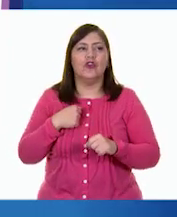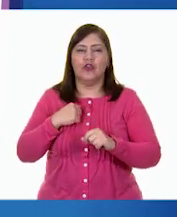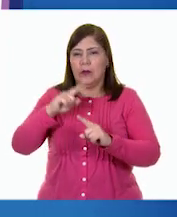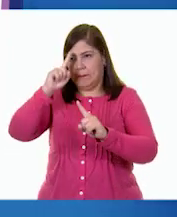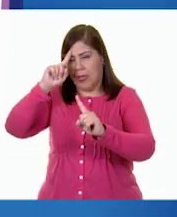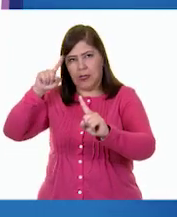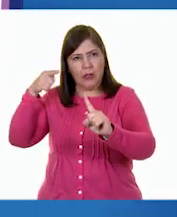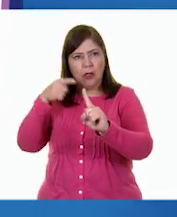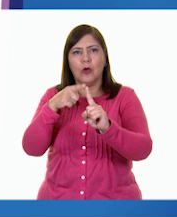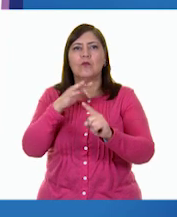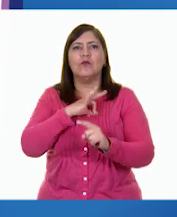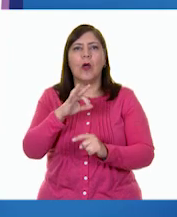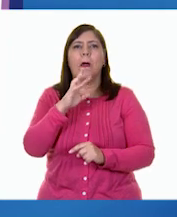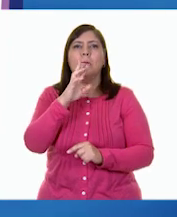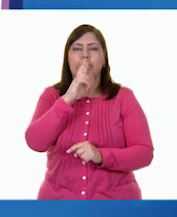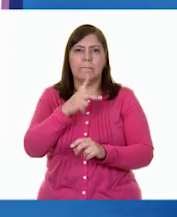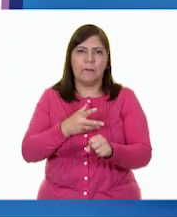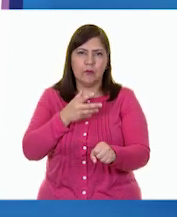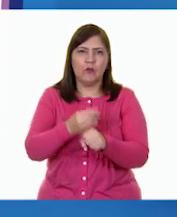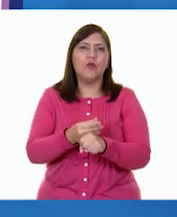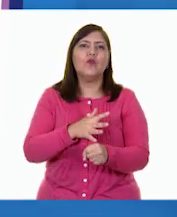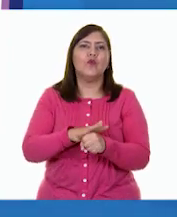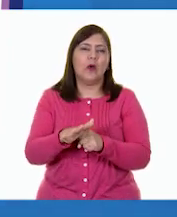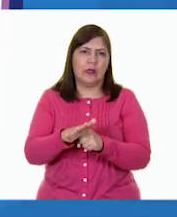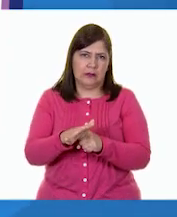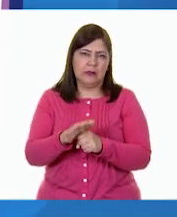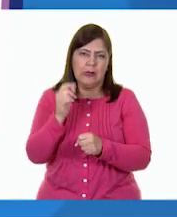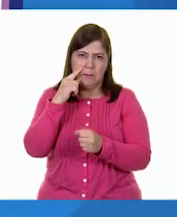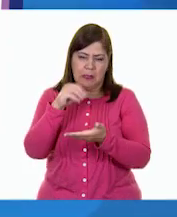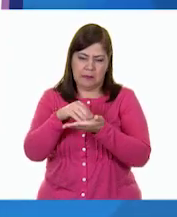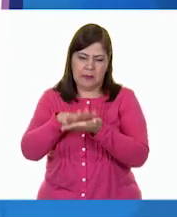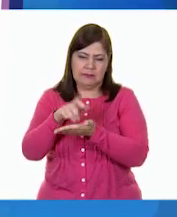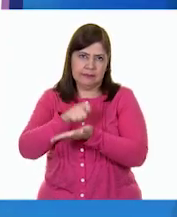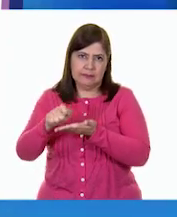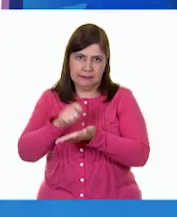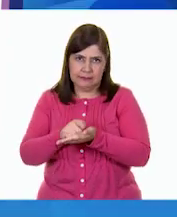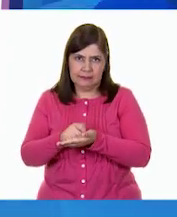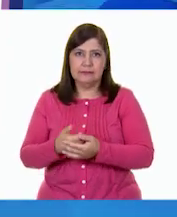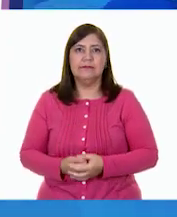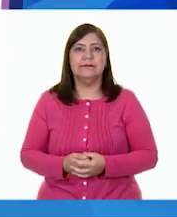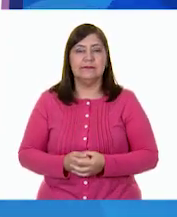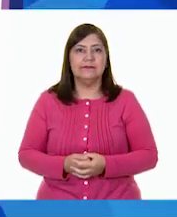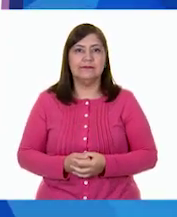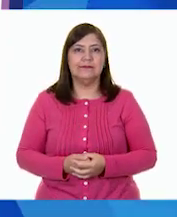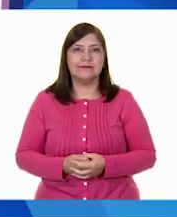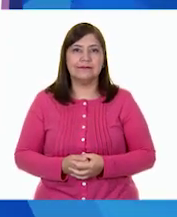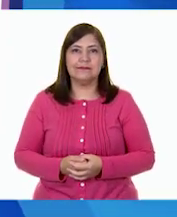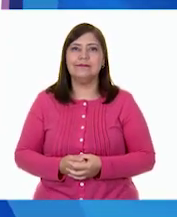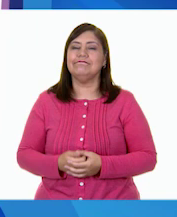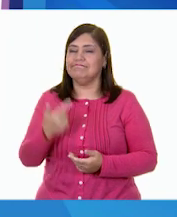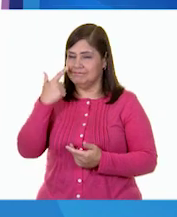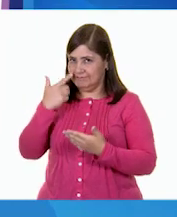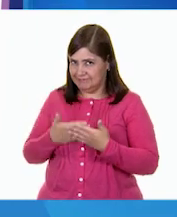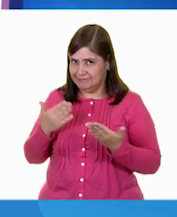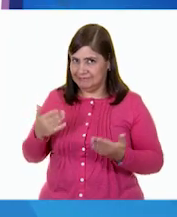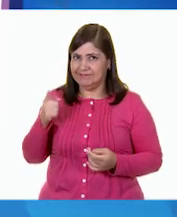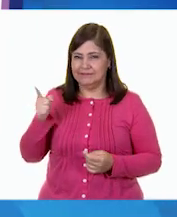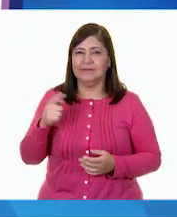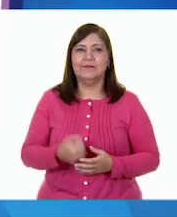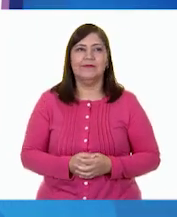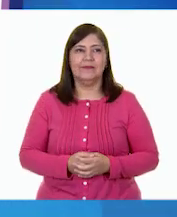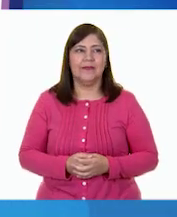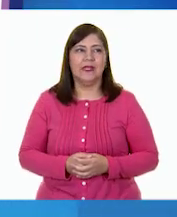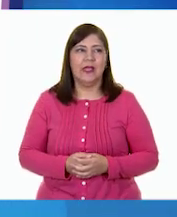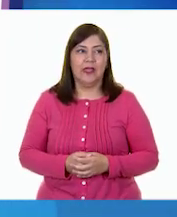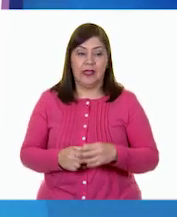en. Ahí pueden usarlo. Pueden usar ese espacio para escribir. Ahora sí. A ver, Mariana. Sí. Conozco